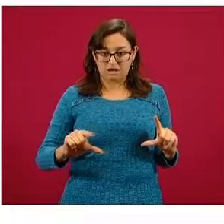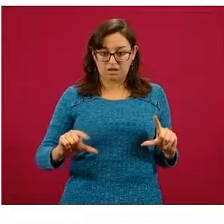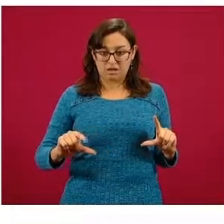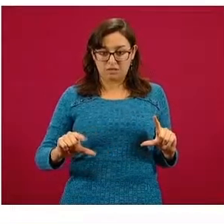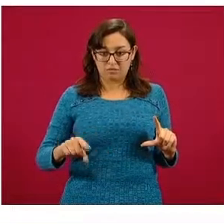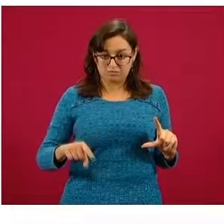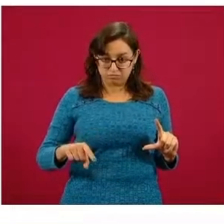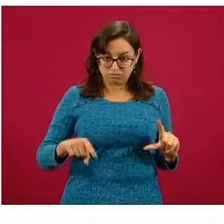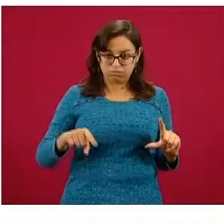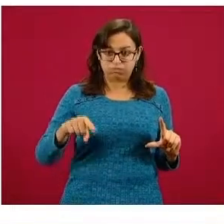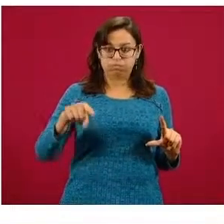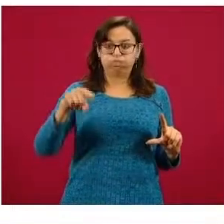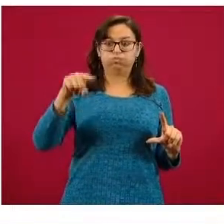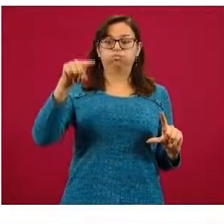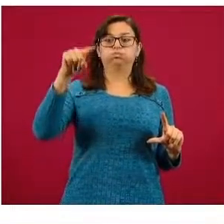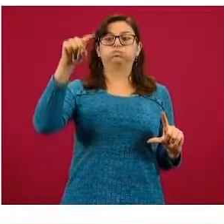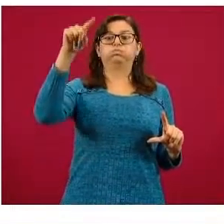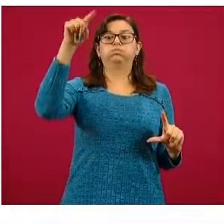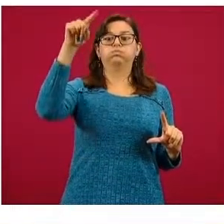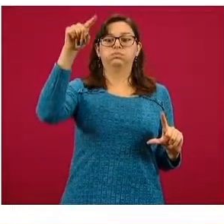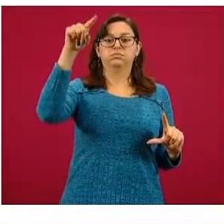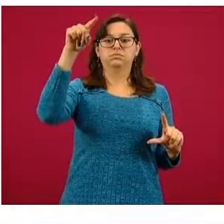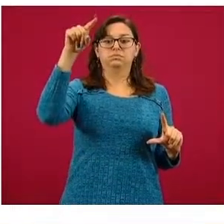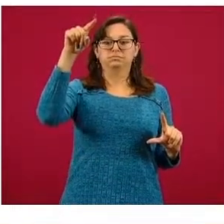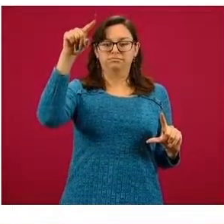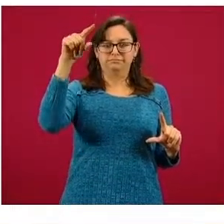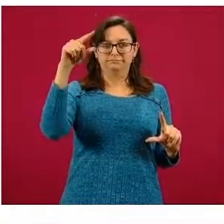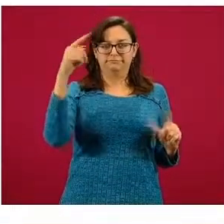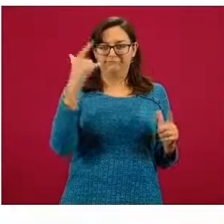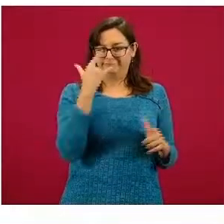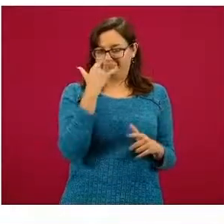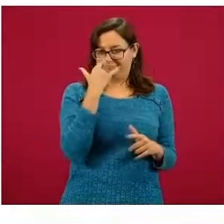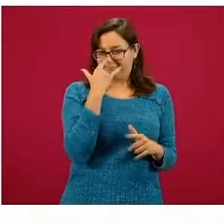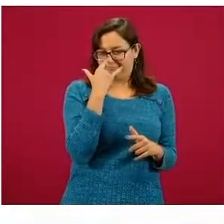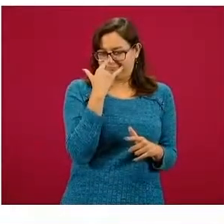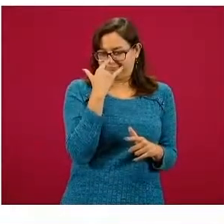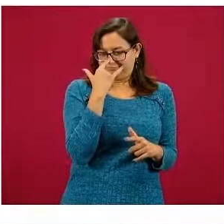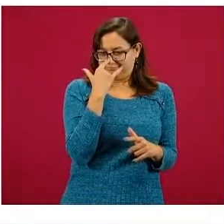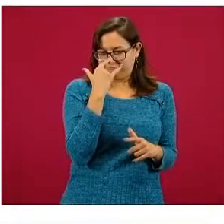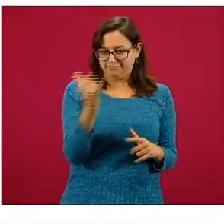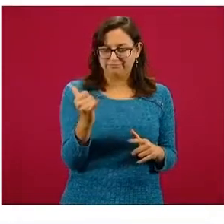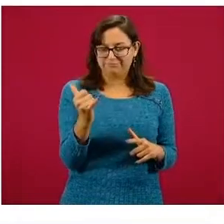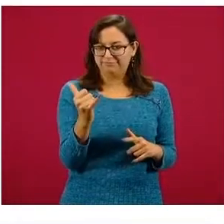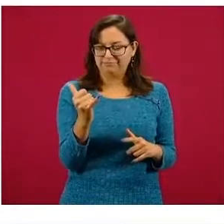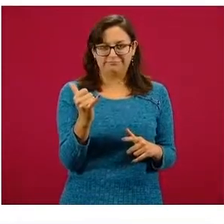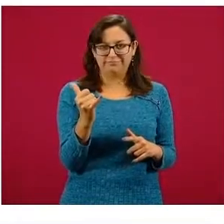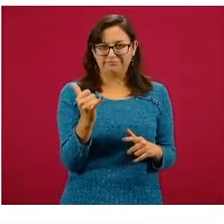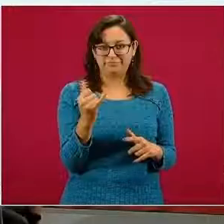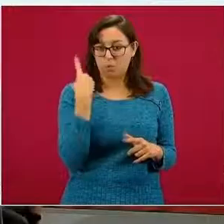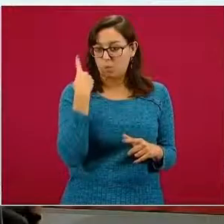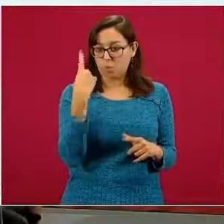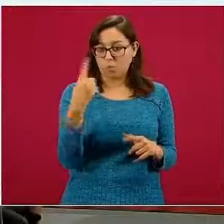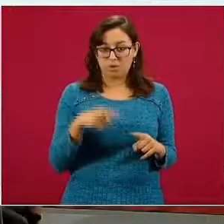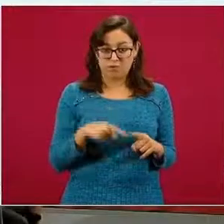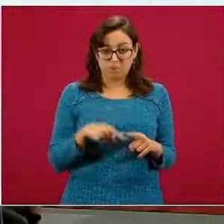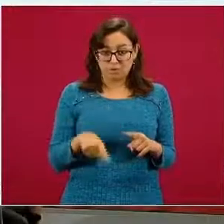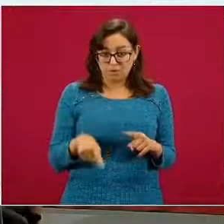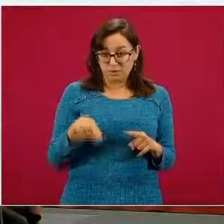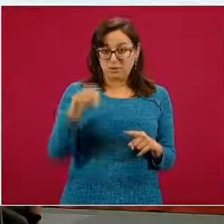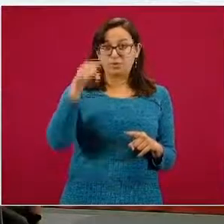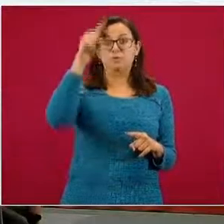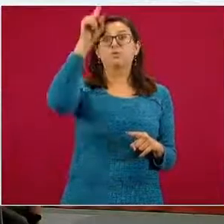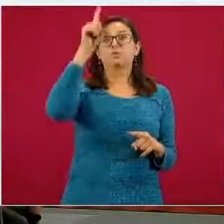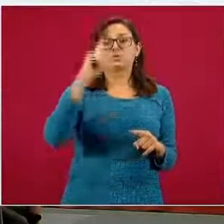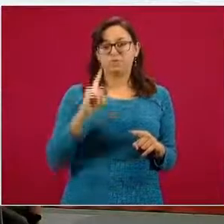fecha Chile registra esta barra de casos que va hasta este nivel. Pero esto no quiere decir